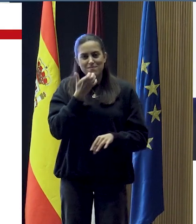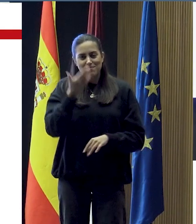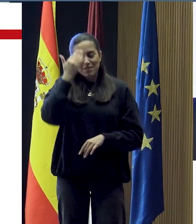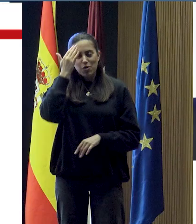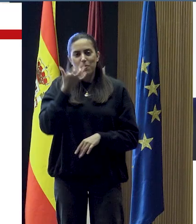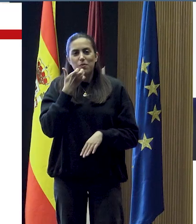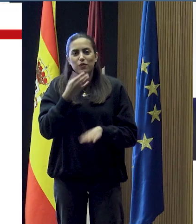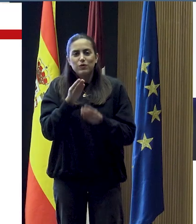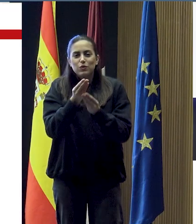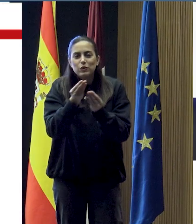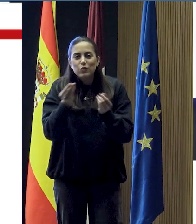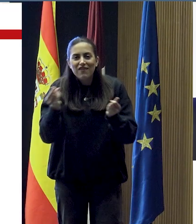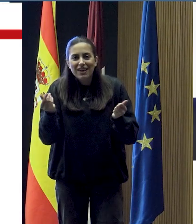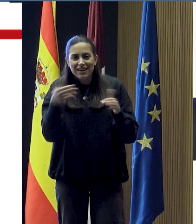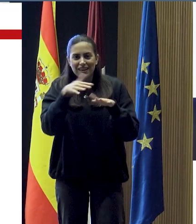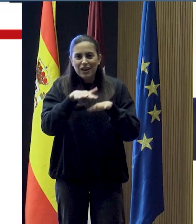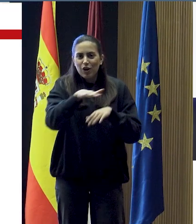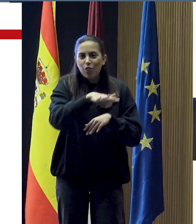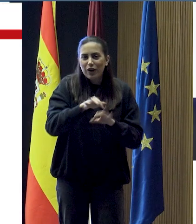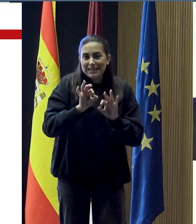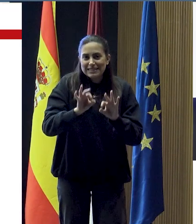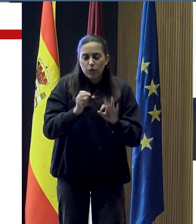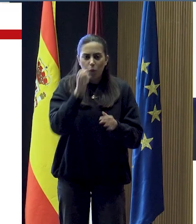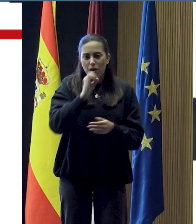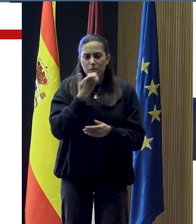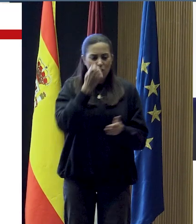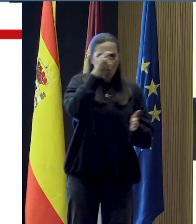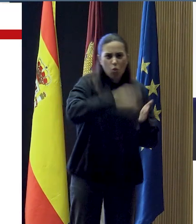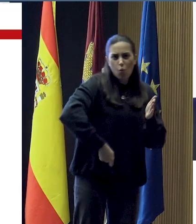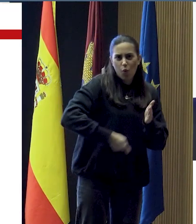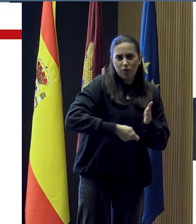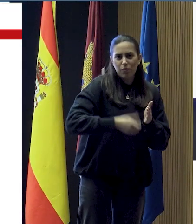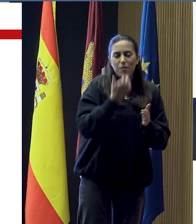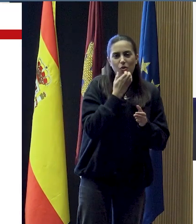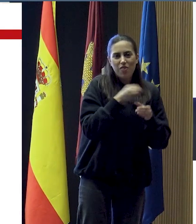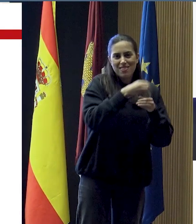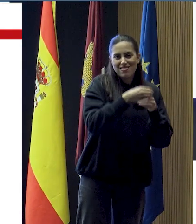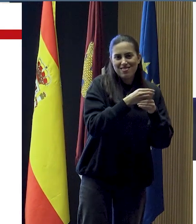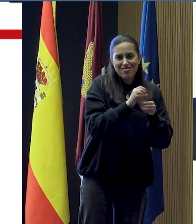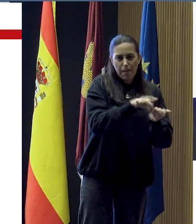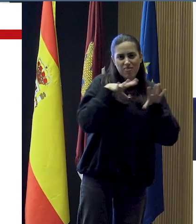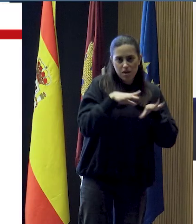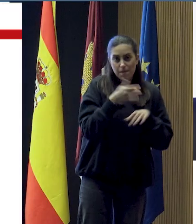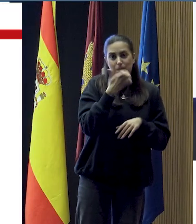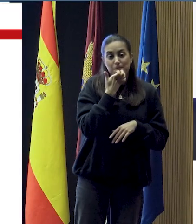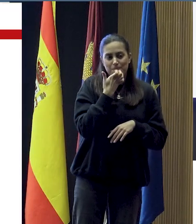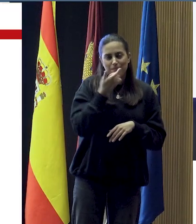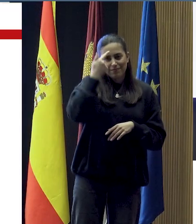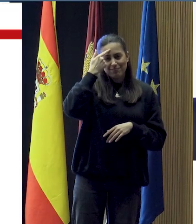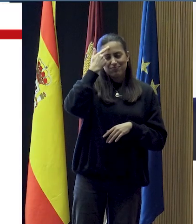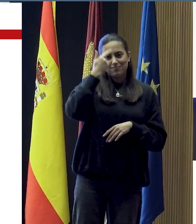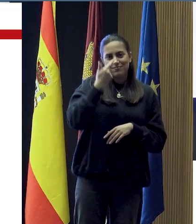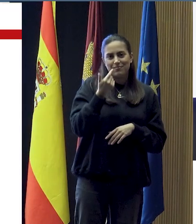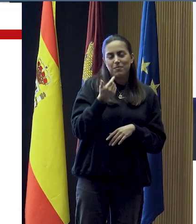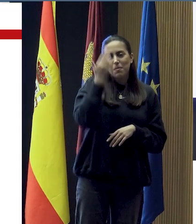la suavidad de una estructura determinada o la dureza de un diamante, pues este tipo de cosas también lo podemos generar